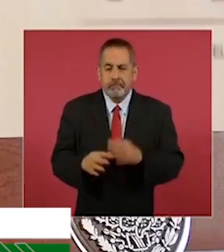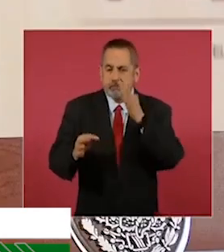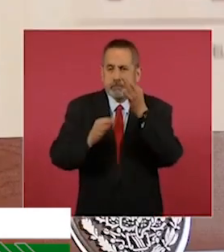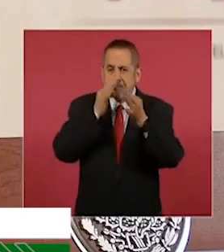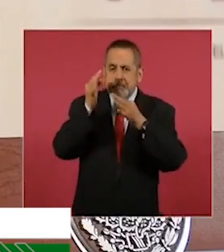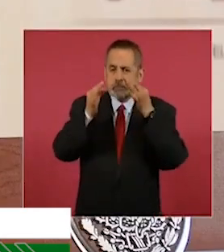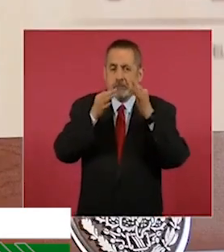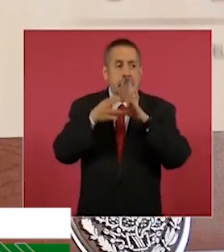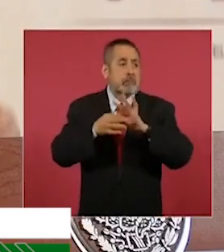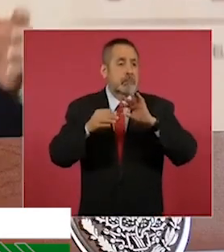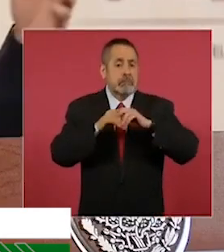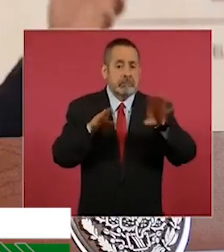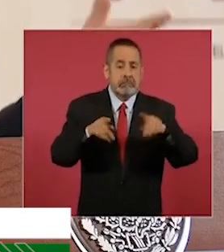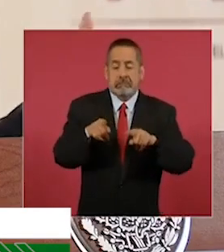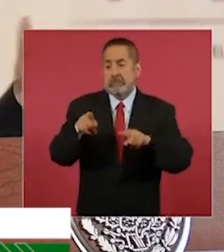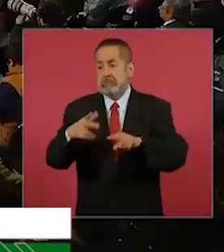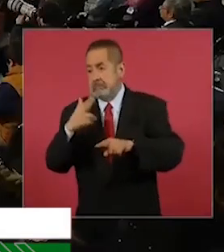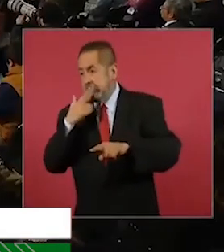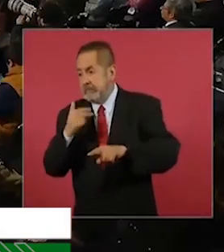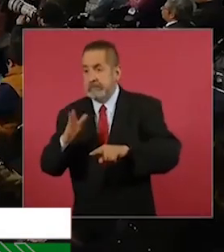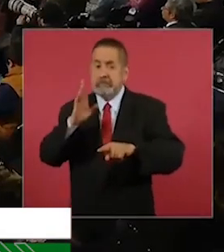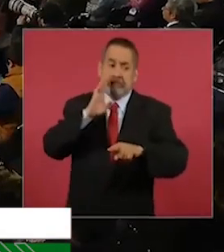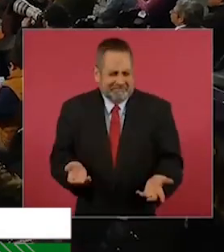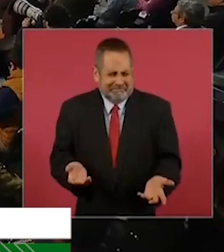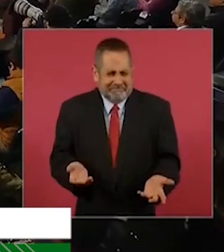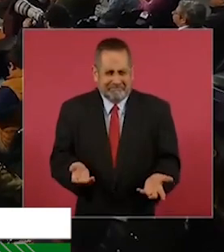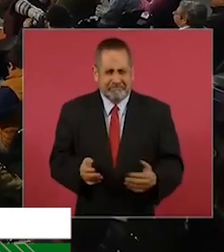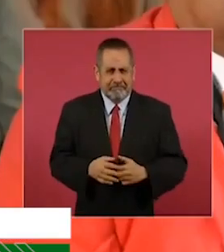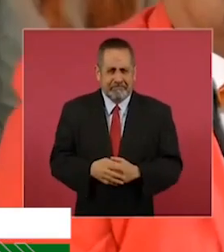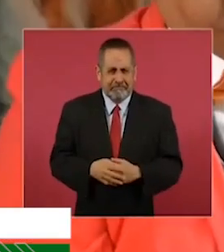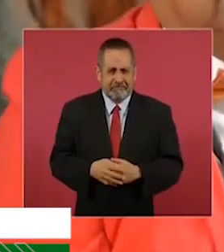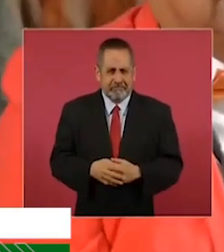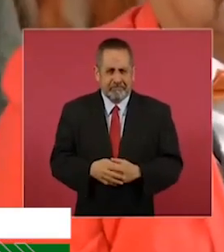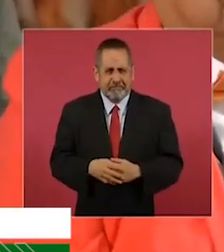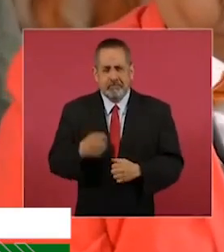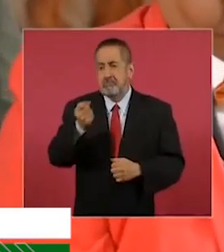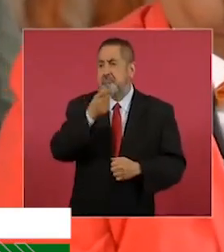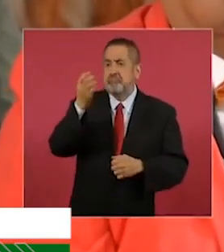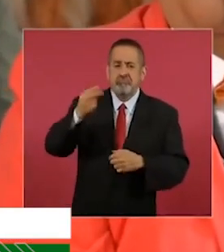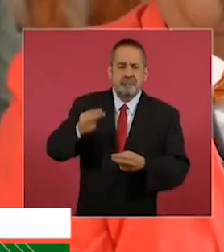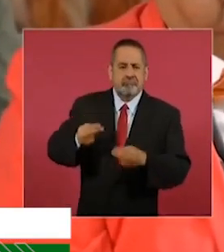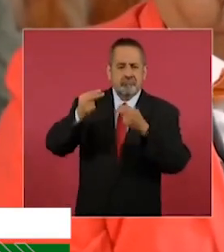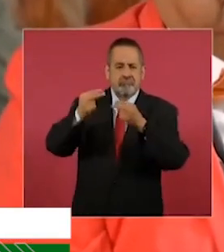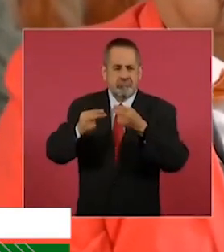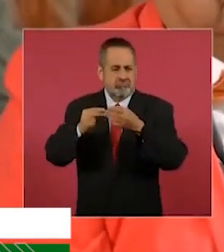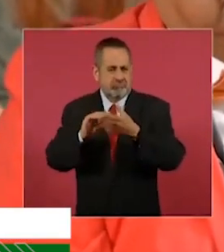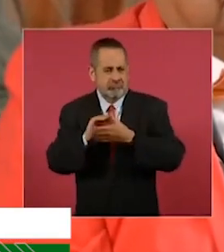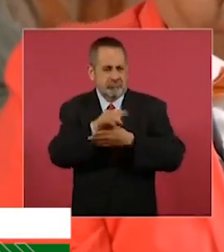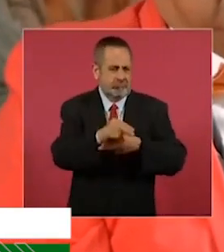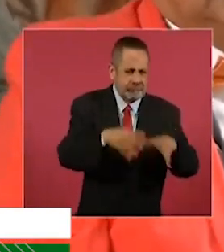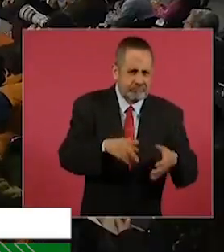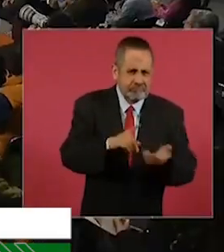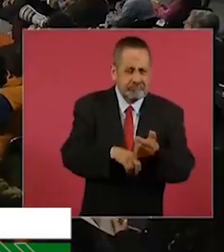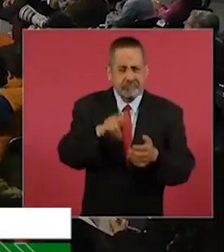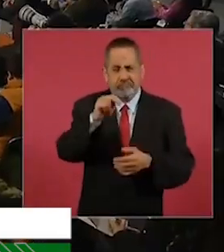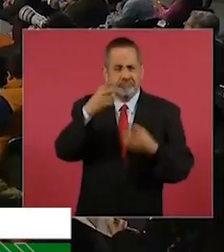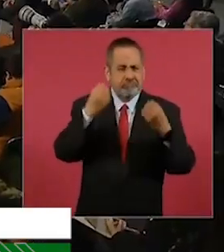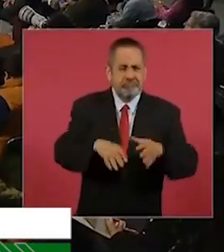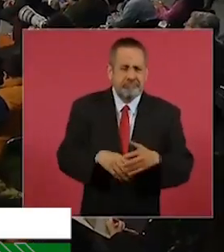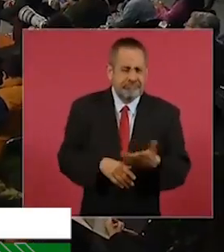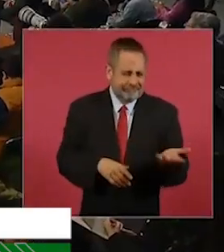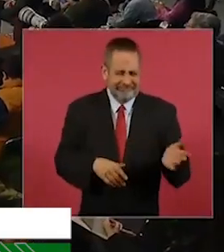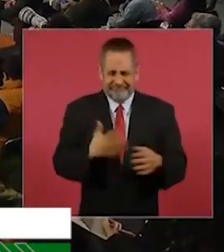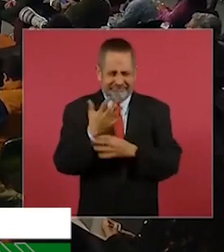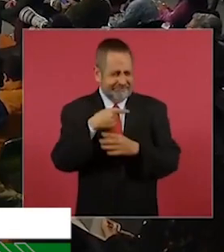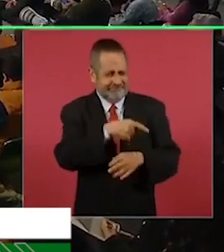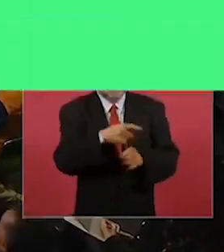propaganda, ¿no? De inestabilidad y se va a ahuyentar la inversión en Nuevo León. No pasó nada, ya